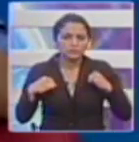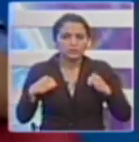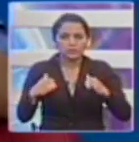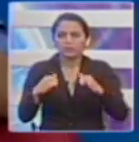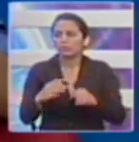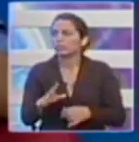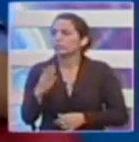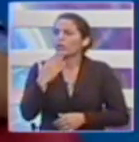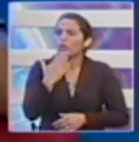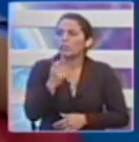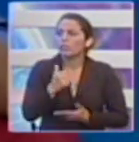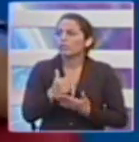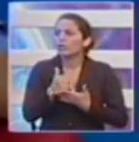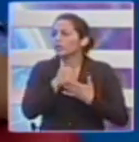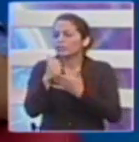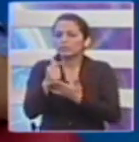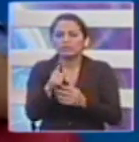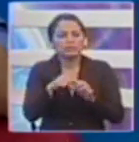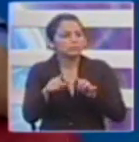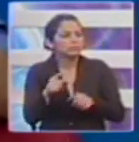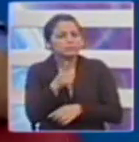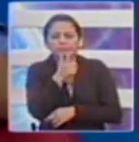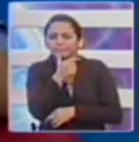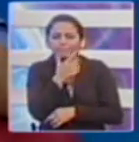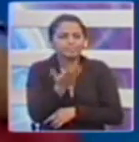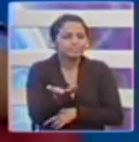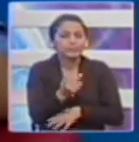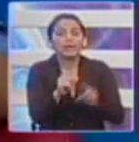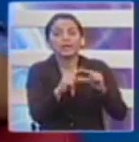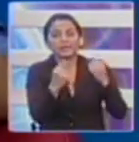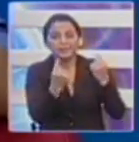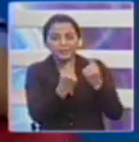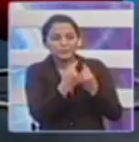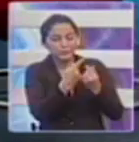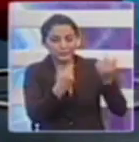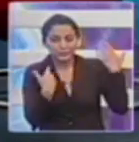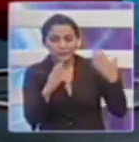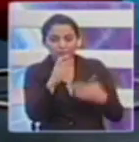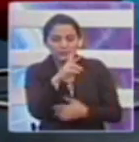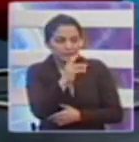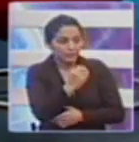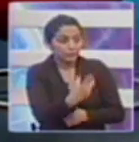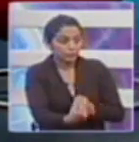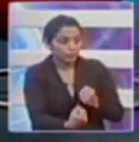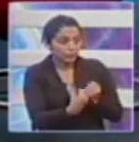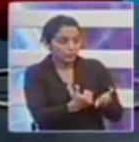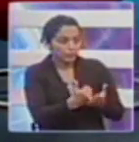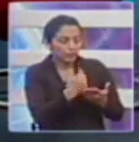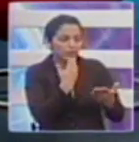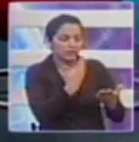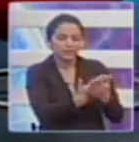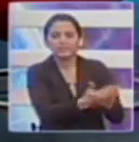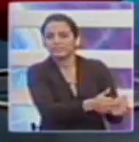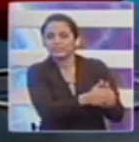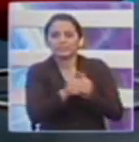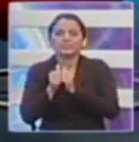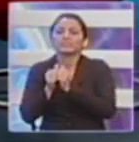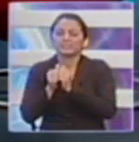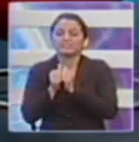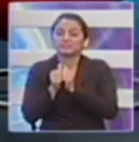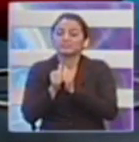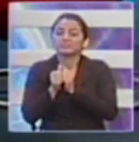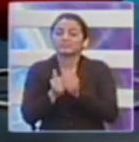las garantías, que tenga la participación, que tenga la integración como lo así es CREO. Eso. Y más cuando el movimiento CREO, desde antes que nosotros